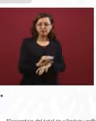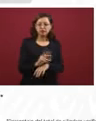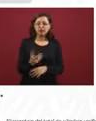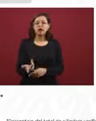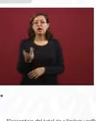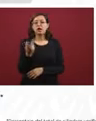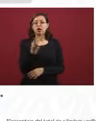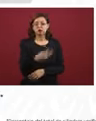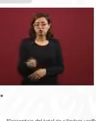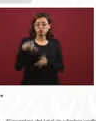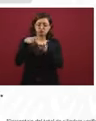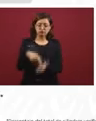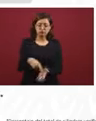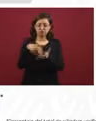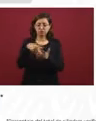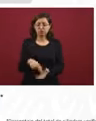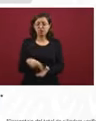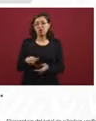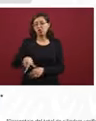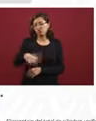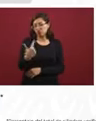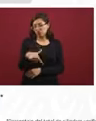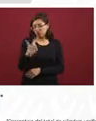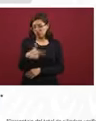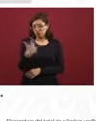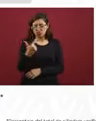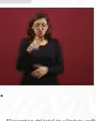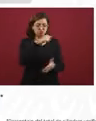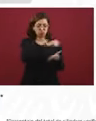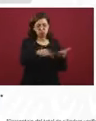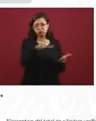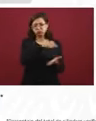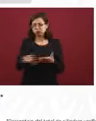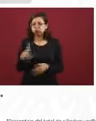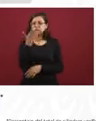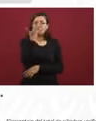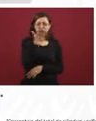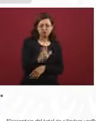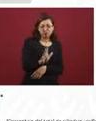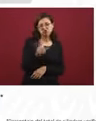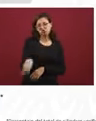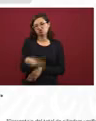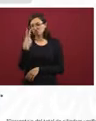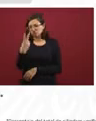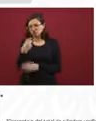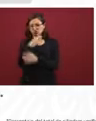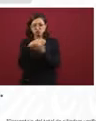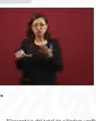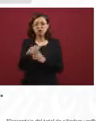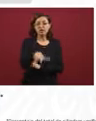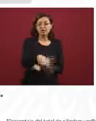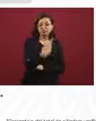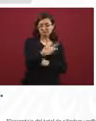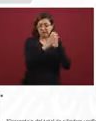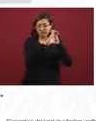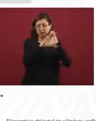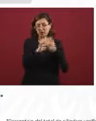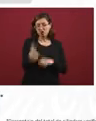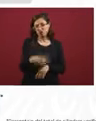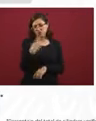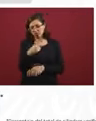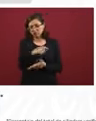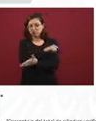200 básculas inmovilizamos 12 por no estar bien calibradas, de 10 vehículos inmovilizamos 2, de 13 autotanques inmovilizamos 2, de